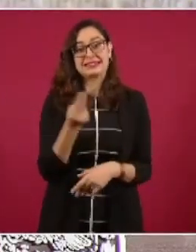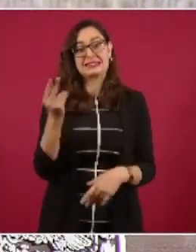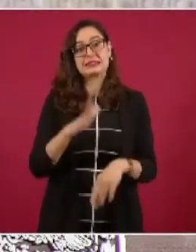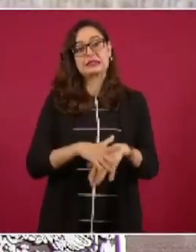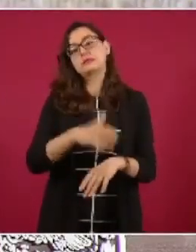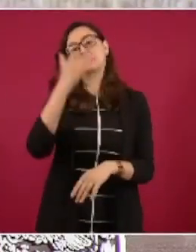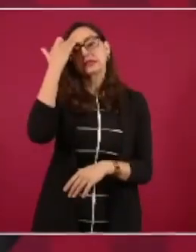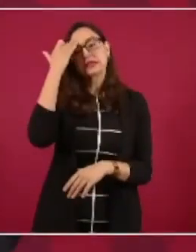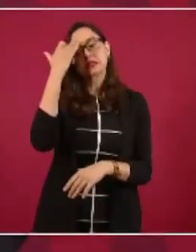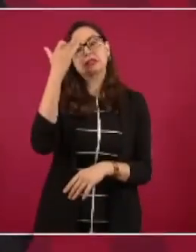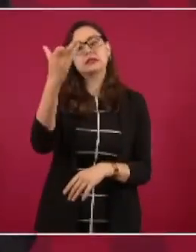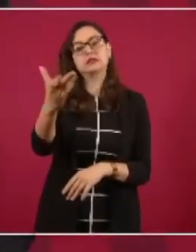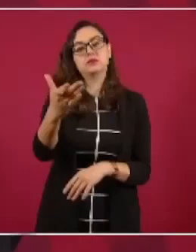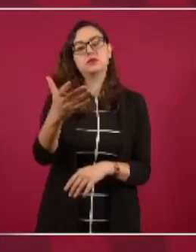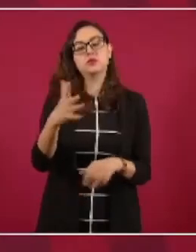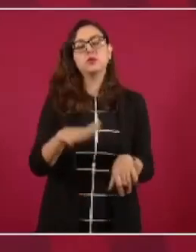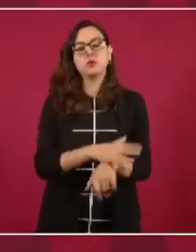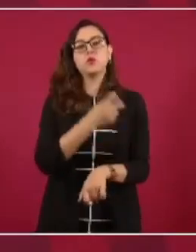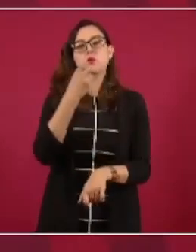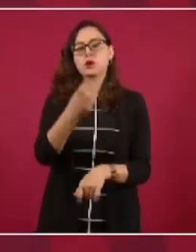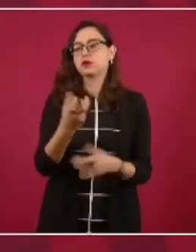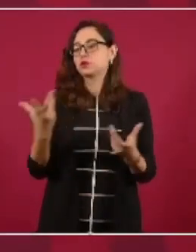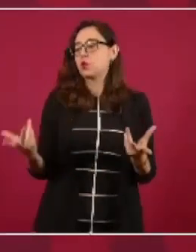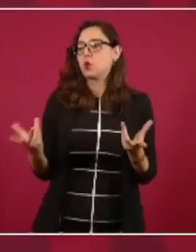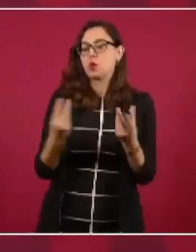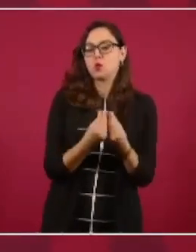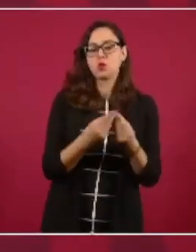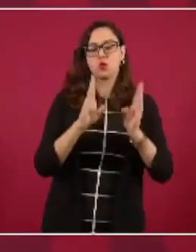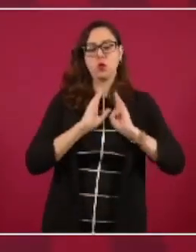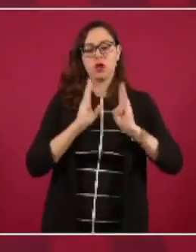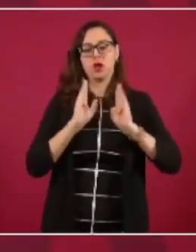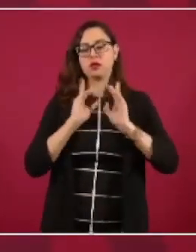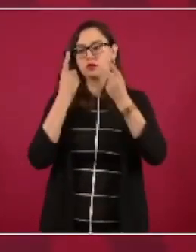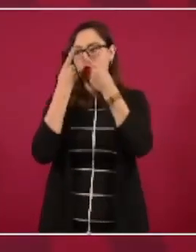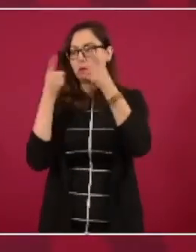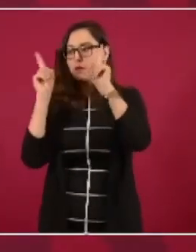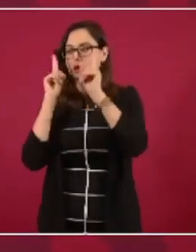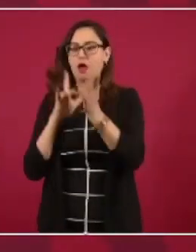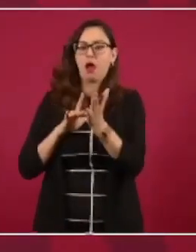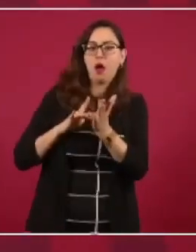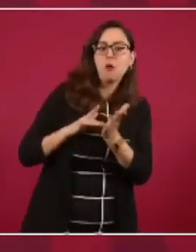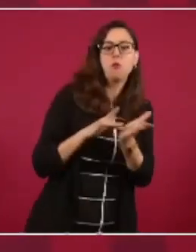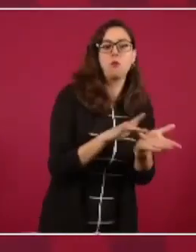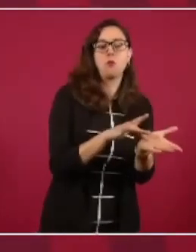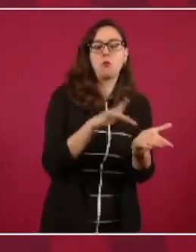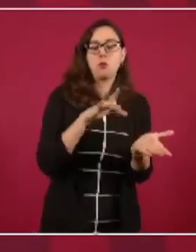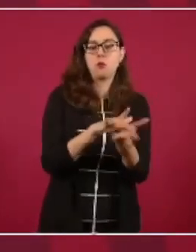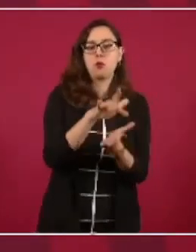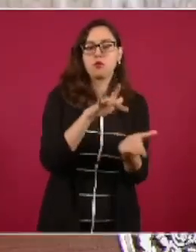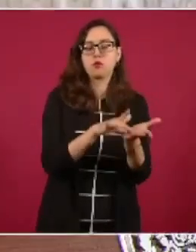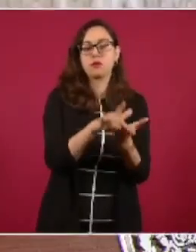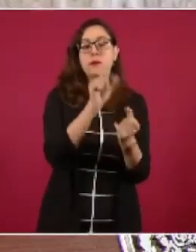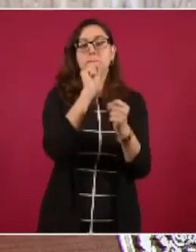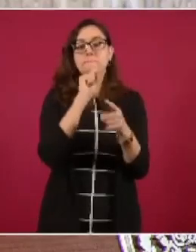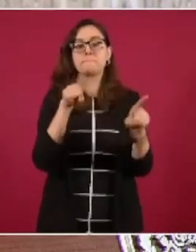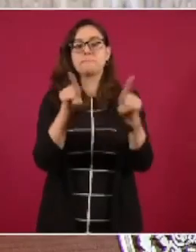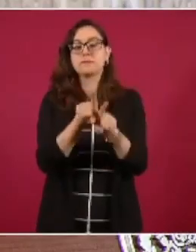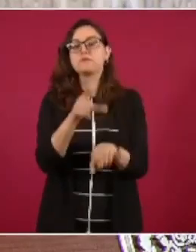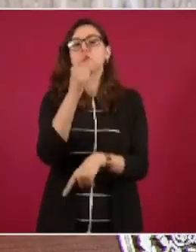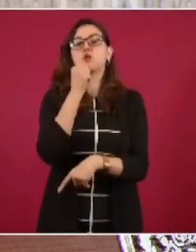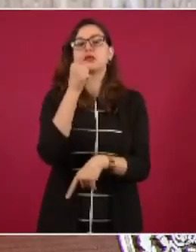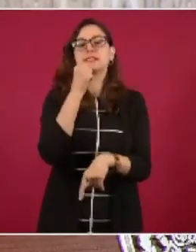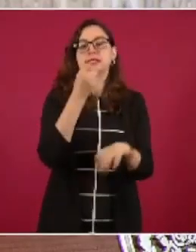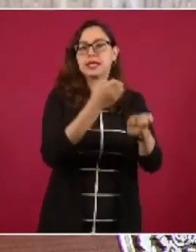se apoye con el Ejército y con la Marina. Y las policías estatales, todos juntos.